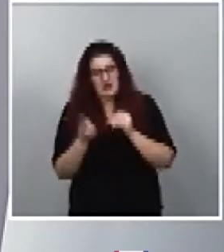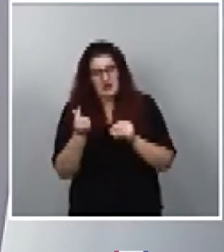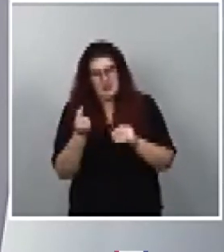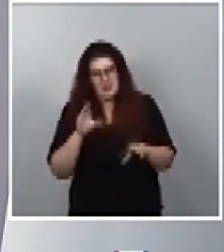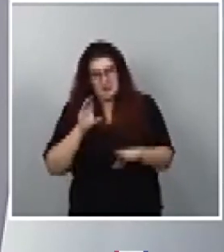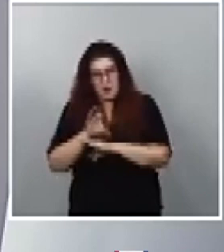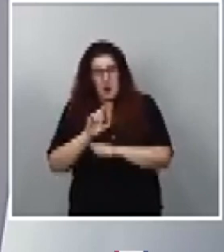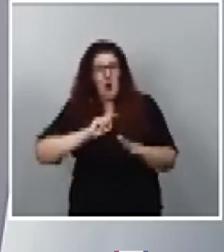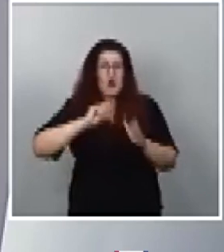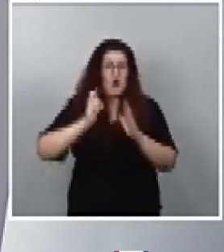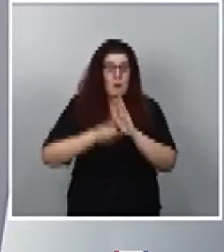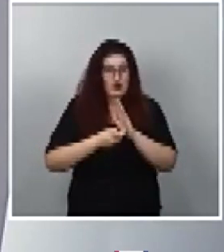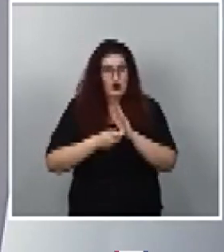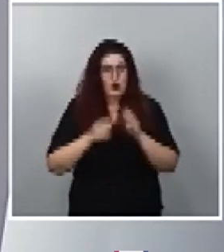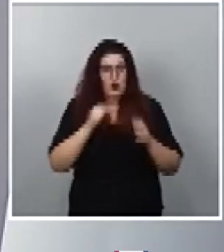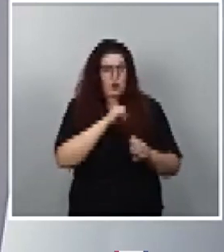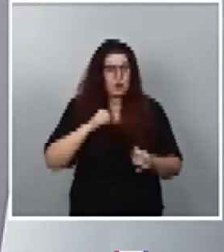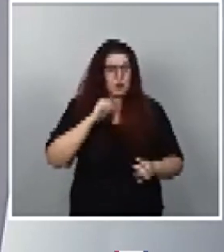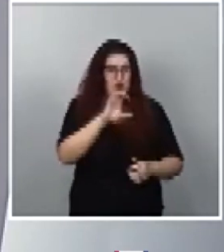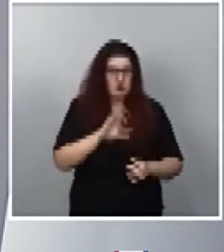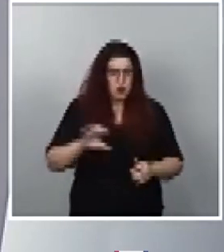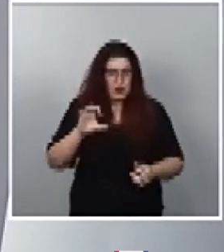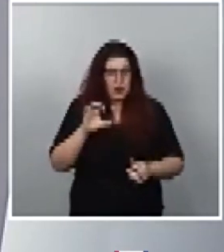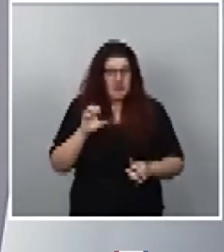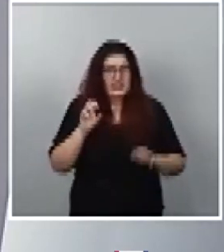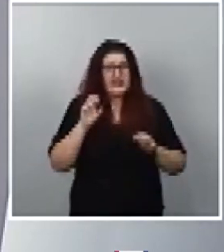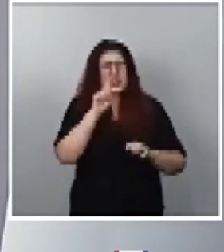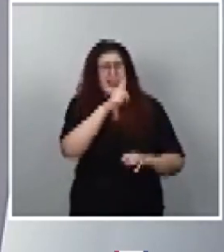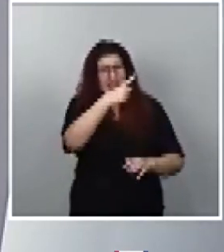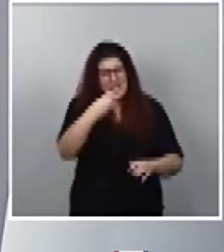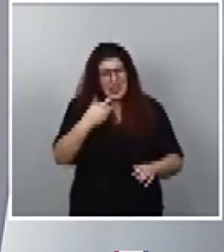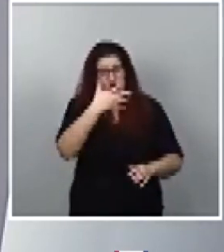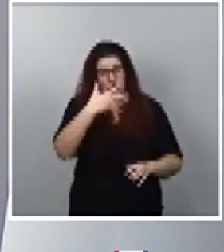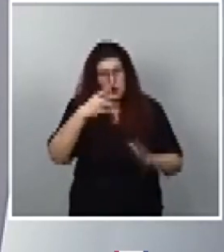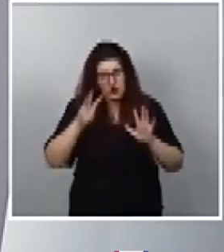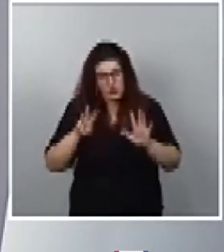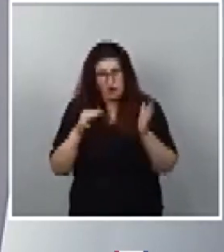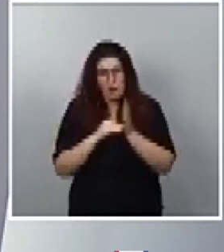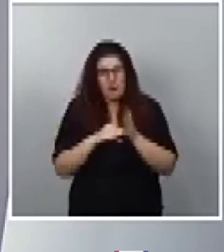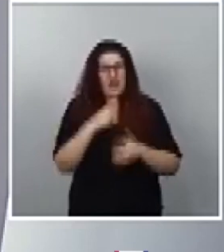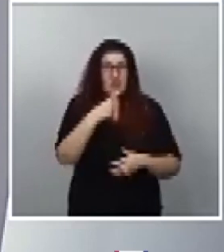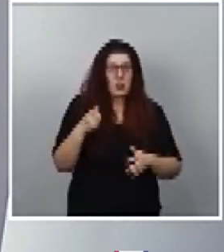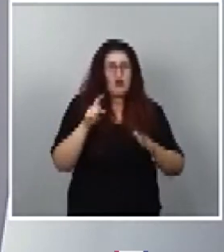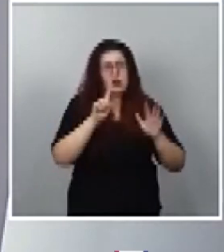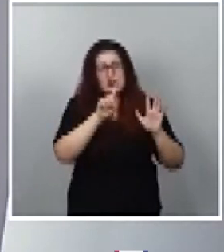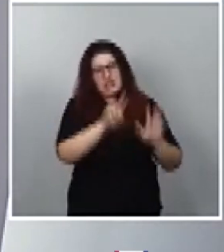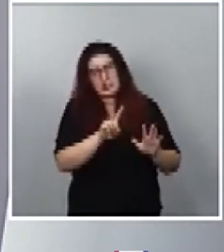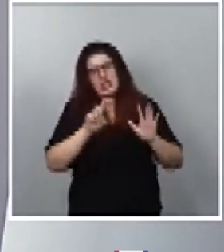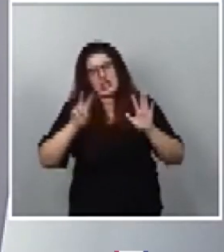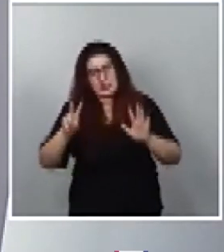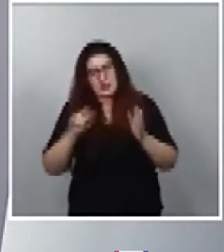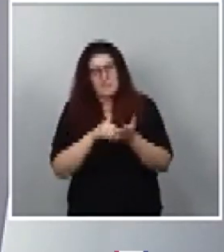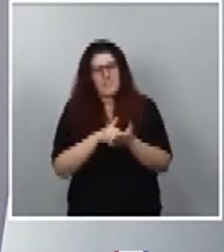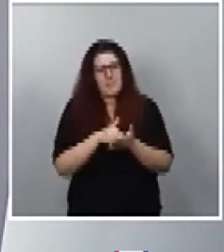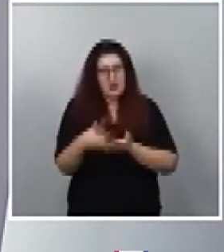total que alcanzarán comunidades autónomas se eleva a los 158.17 millones y